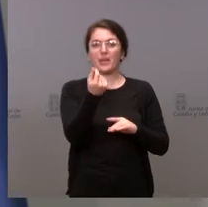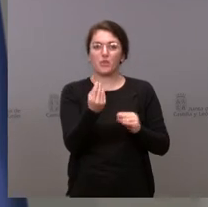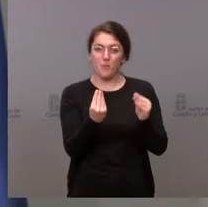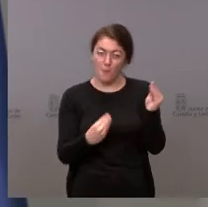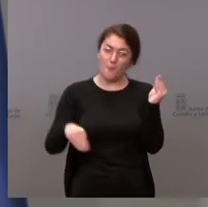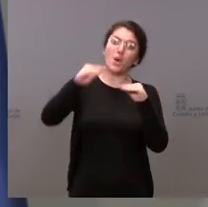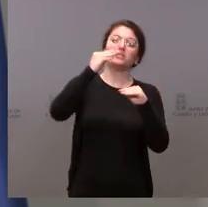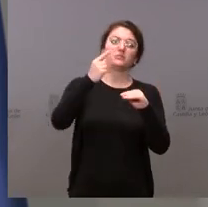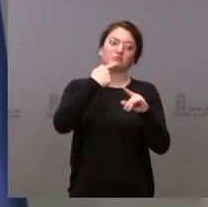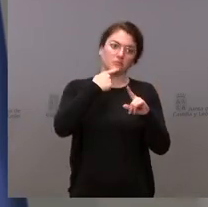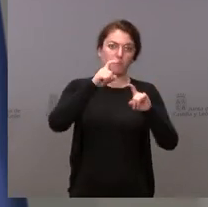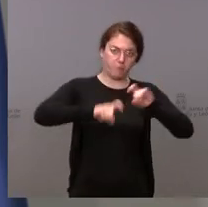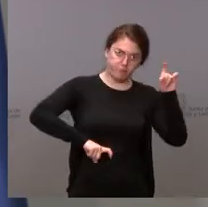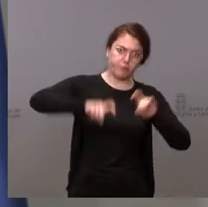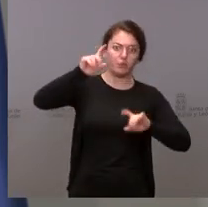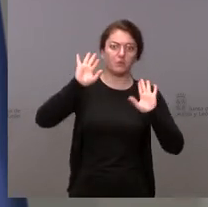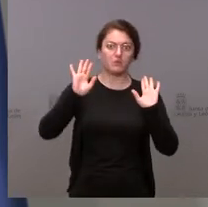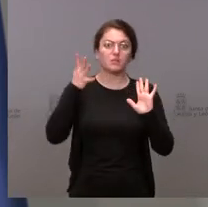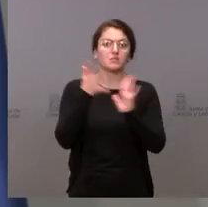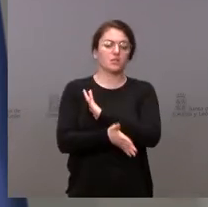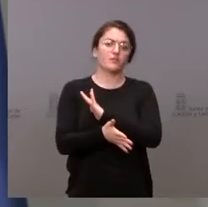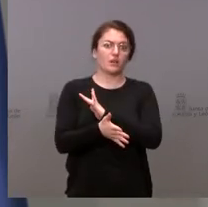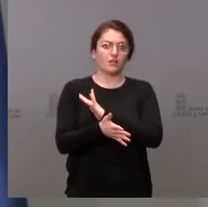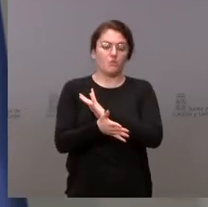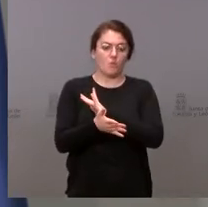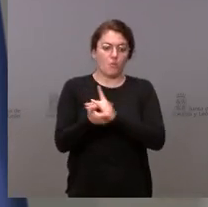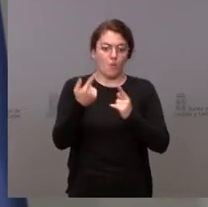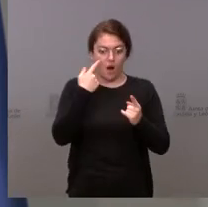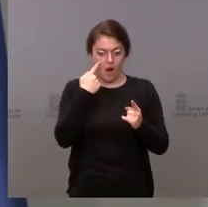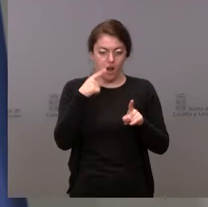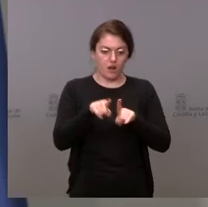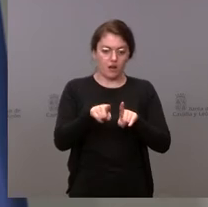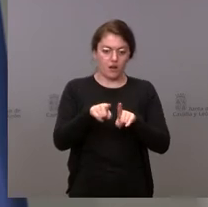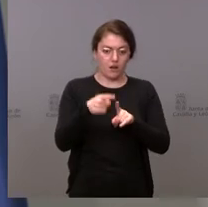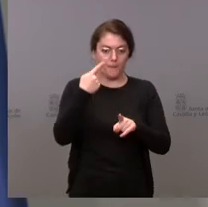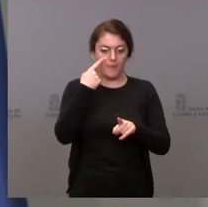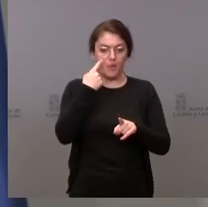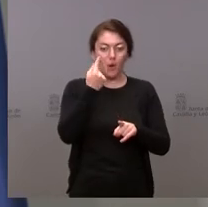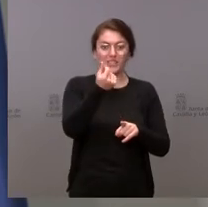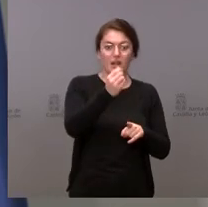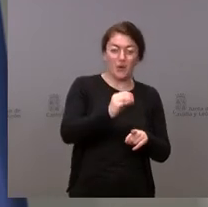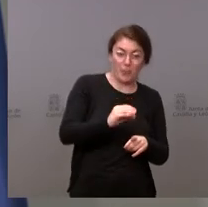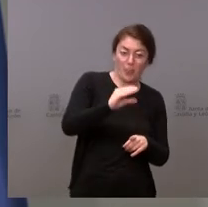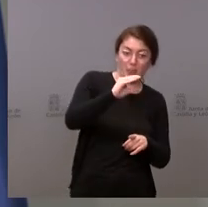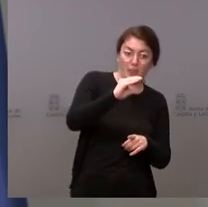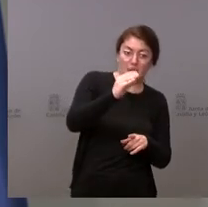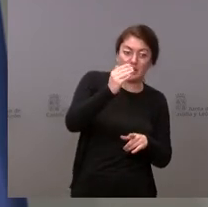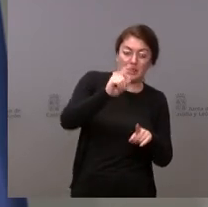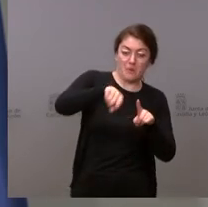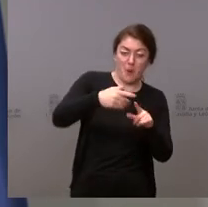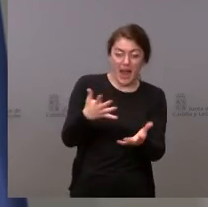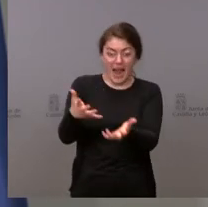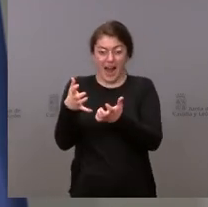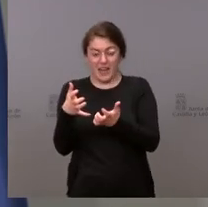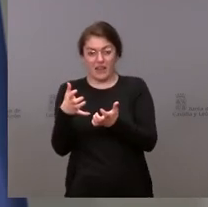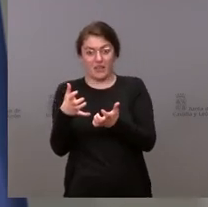y se está dando la paradoja de que con crecimientos retributivos más bajos ha habido ganancias de